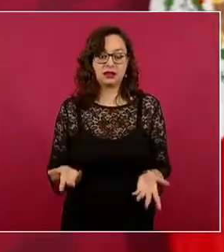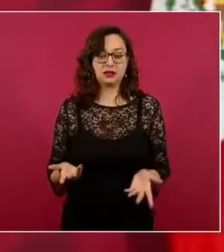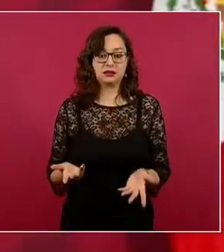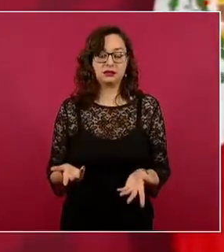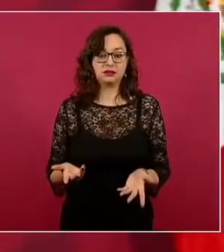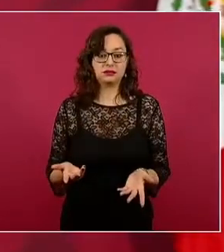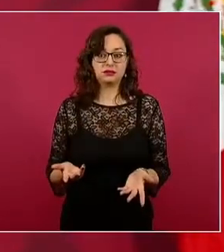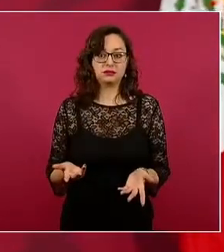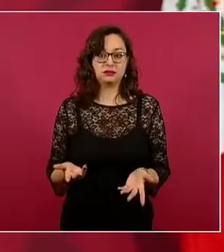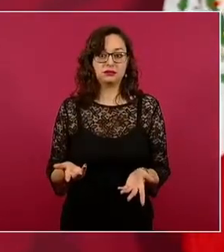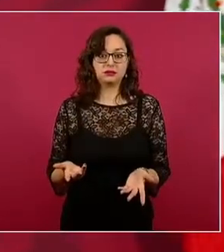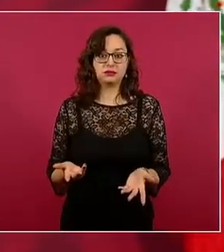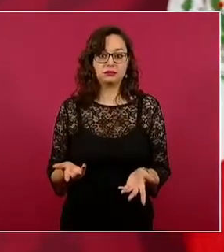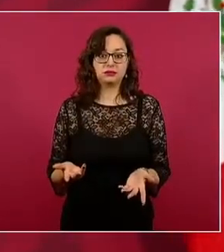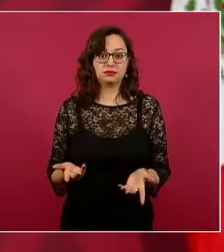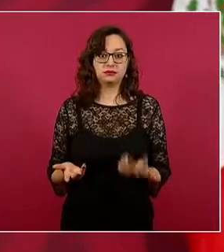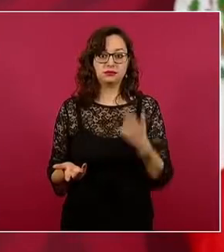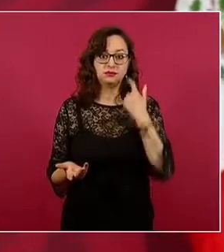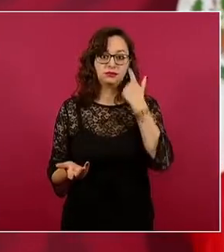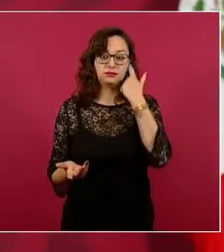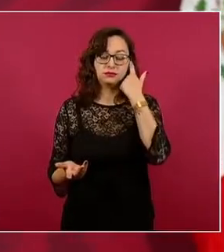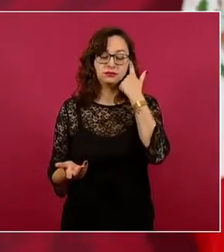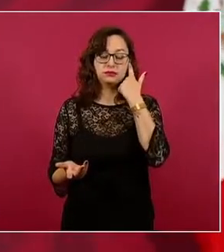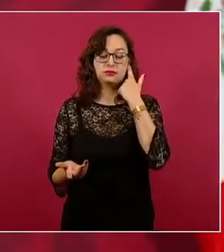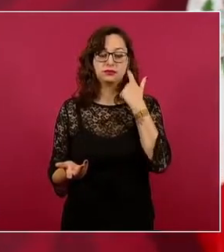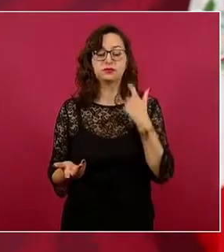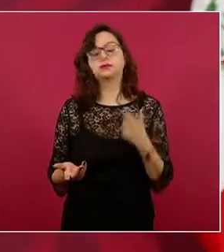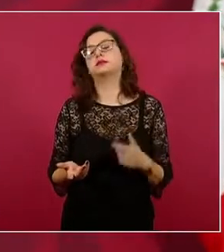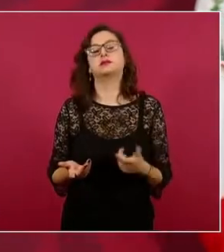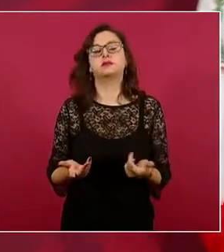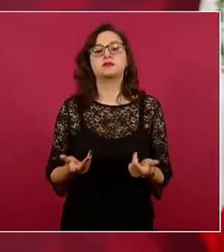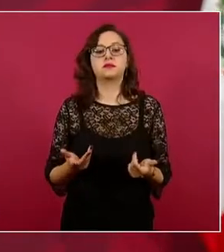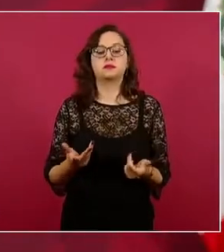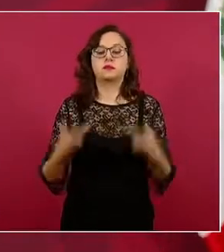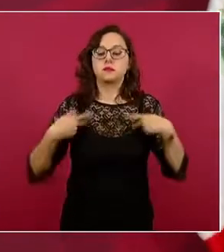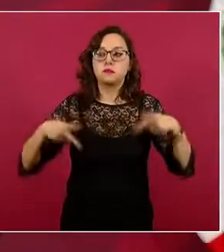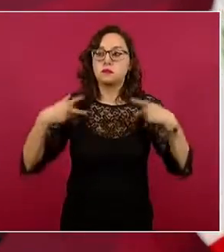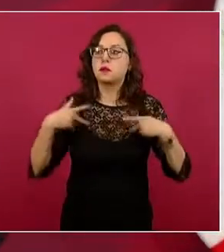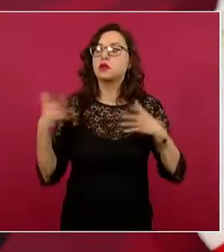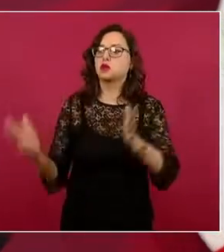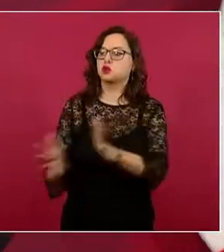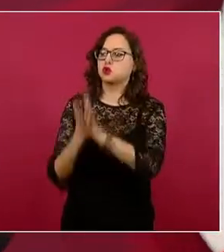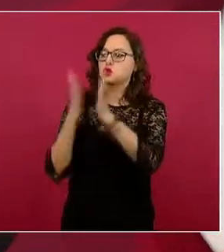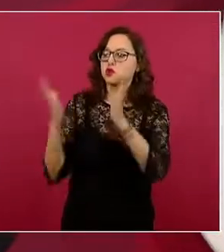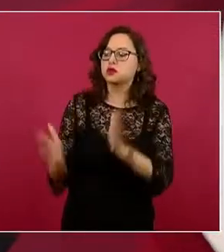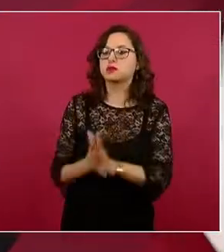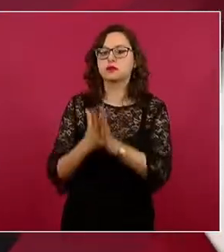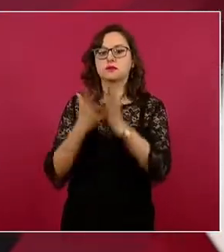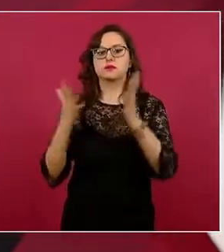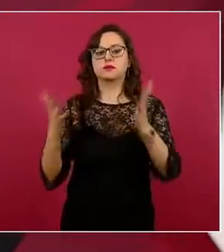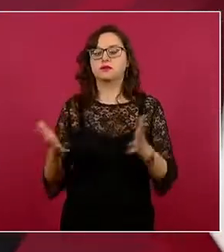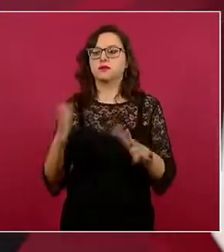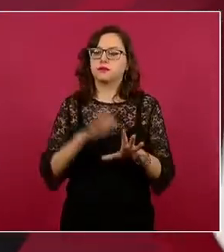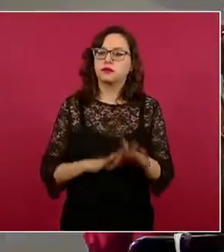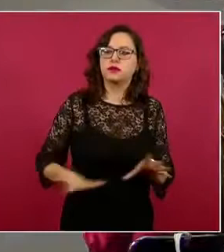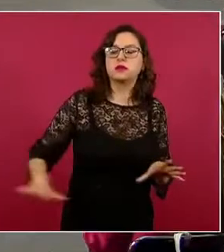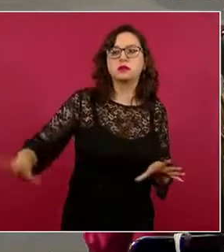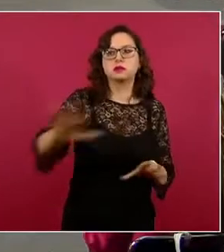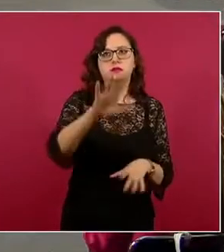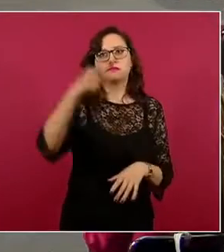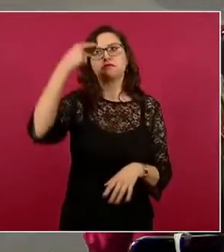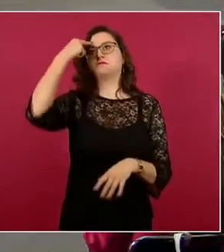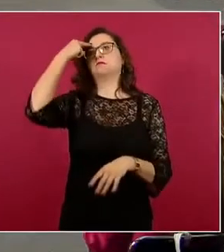eléctrica. Gracias a la participación de la gente, a la conciencia de nuestro pueblo,